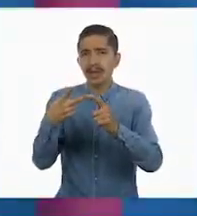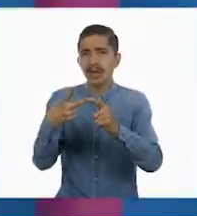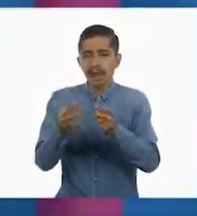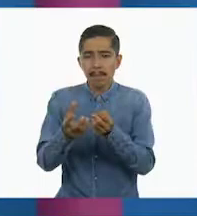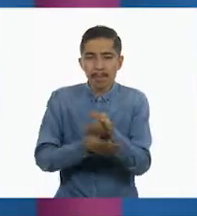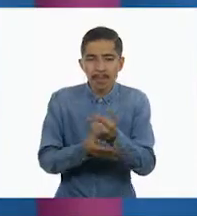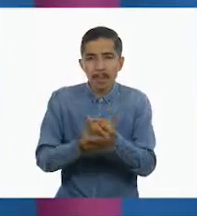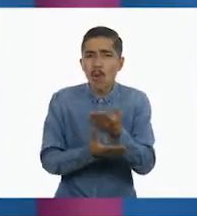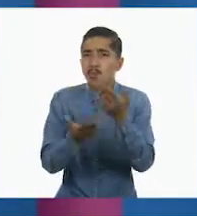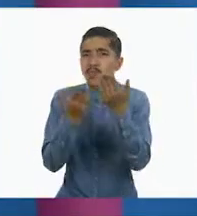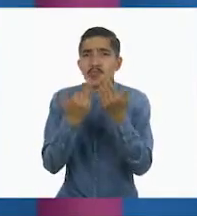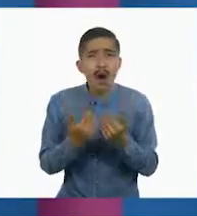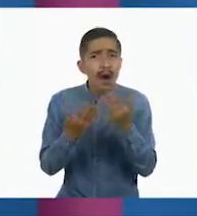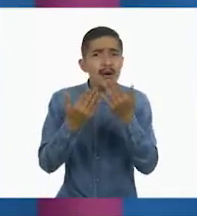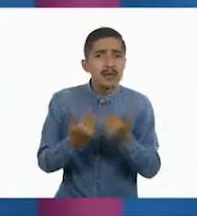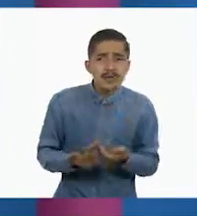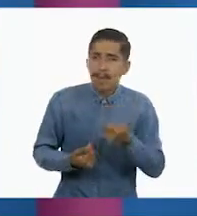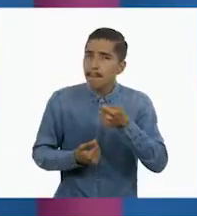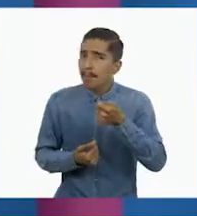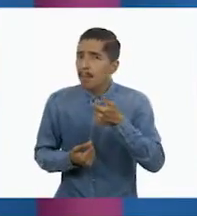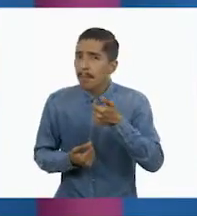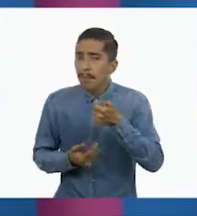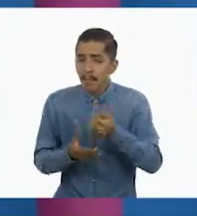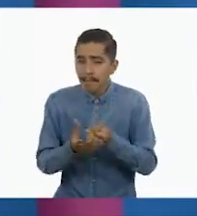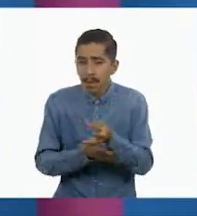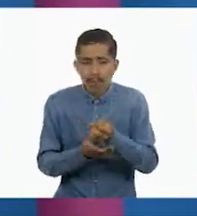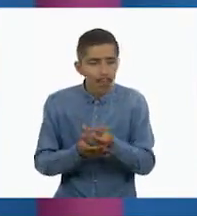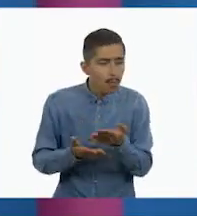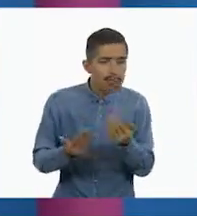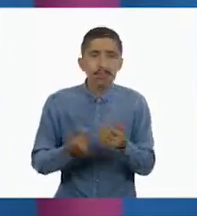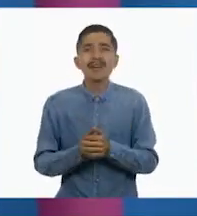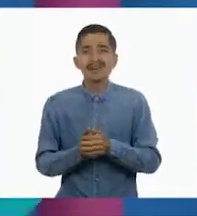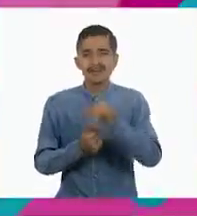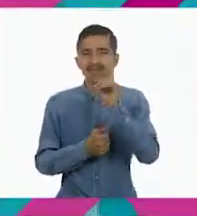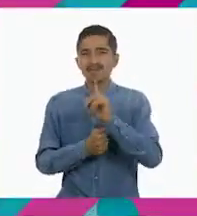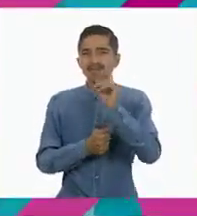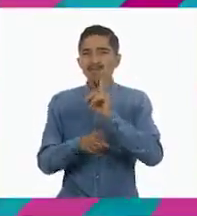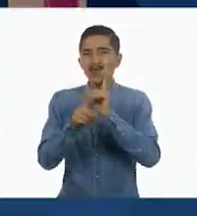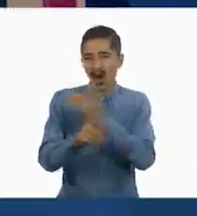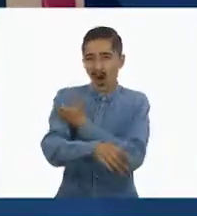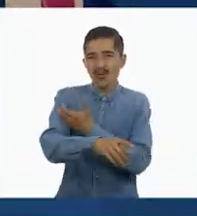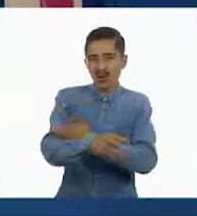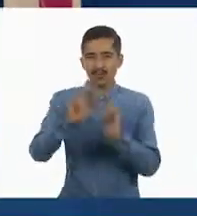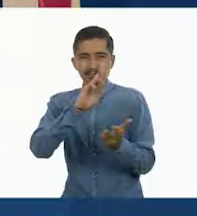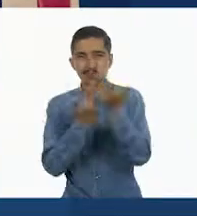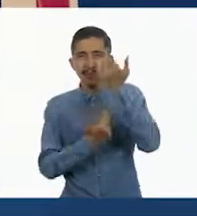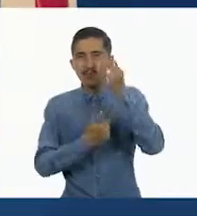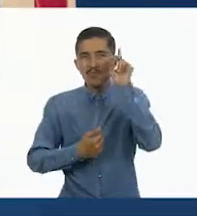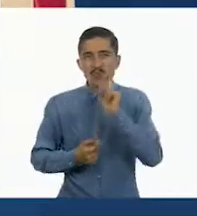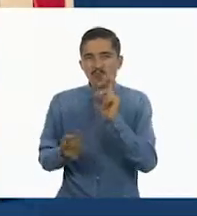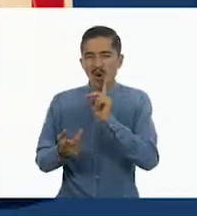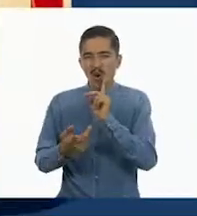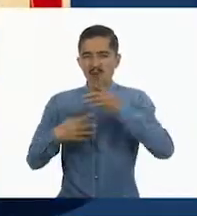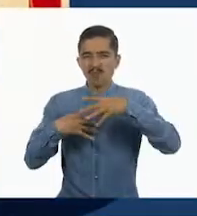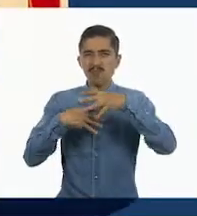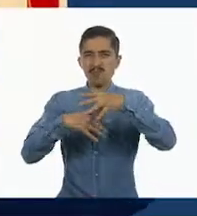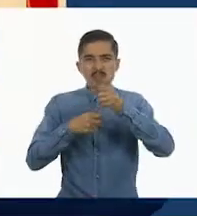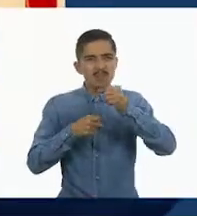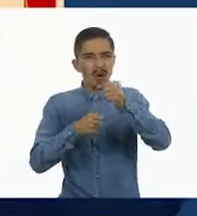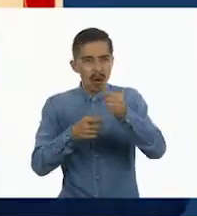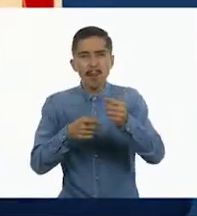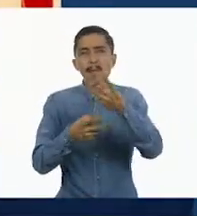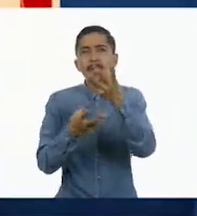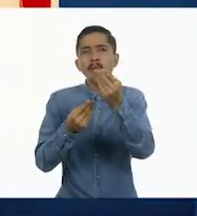nacimientos. Me imagino que, aunque es muy conocida la figura de las Adelitas, las mujeres que acompañaban a los revolucionarios en sus campañas, pues